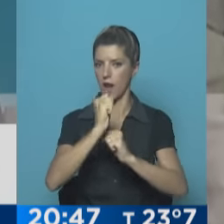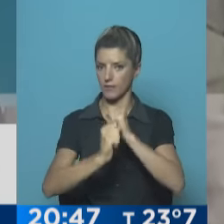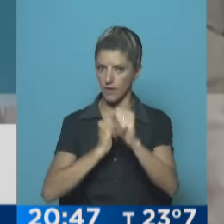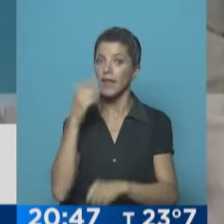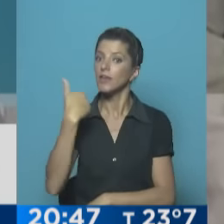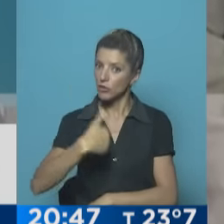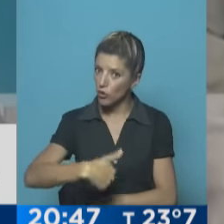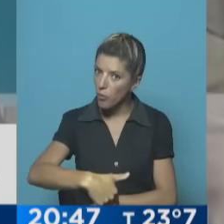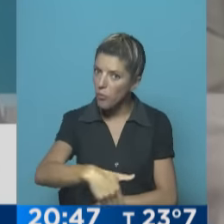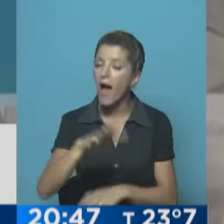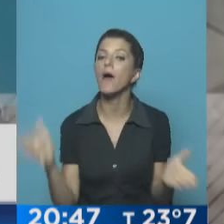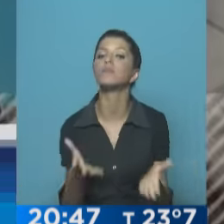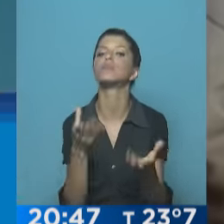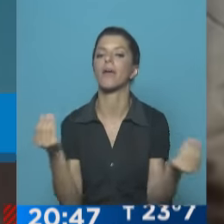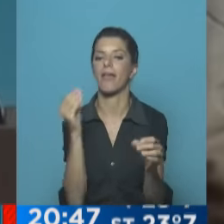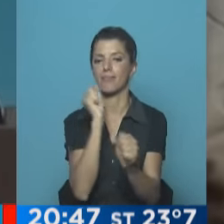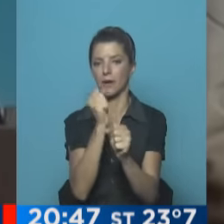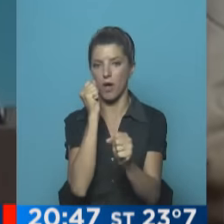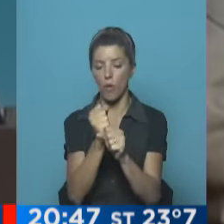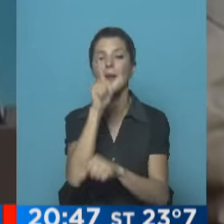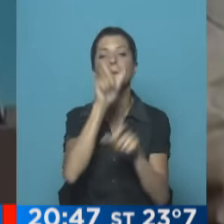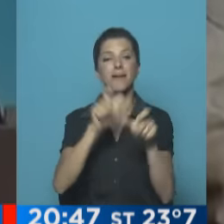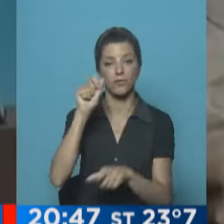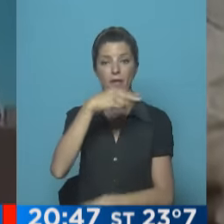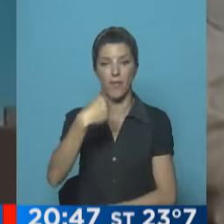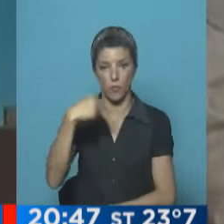y eso va a ser mucho trabajo para los bahienses, mucho trabajo para los argentinos.